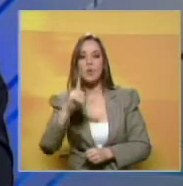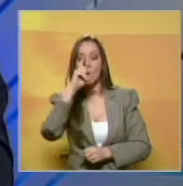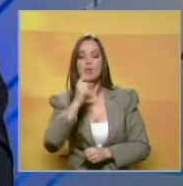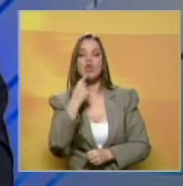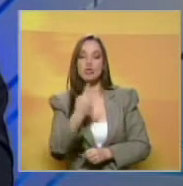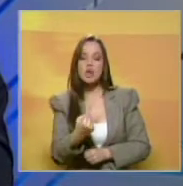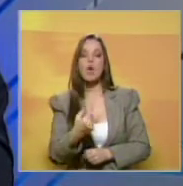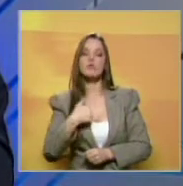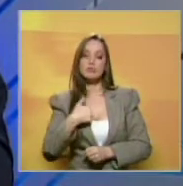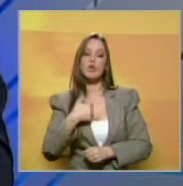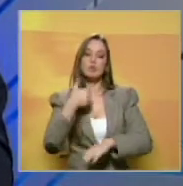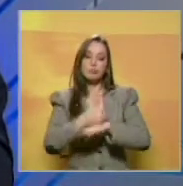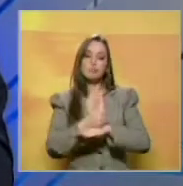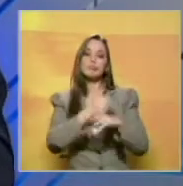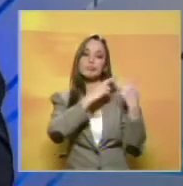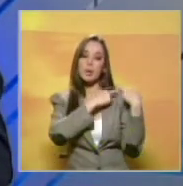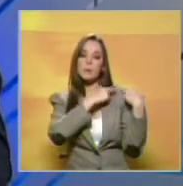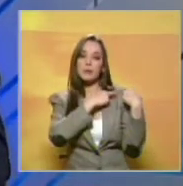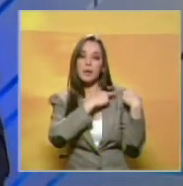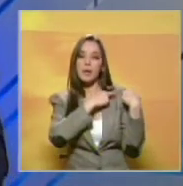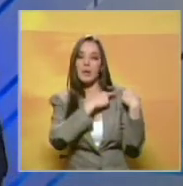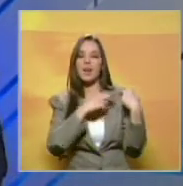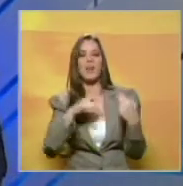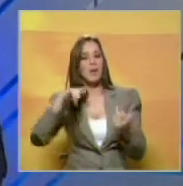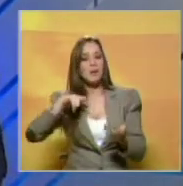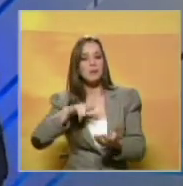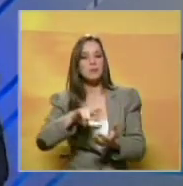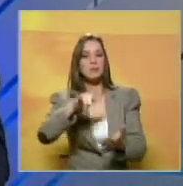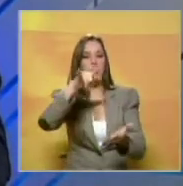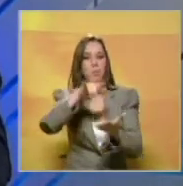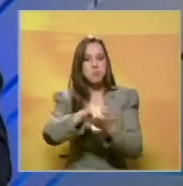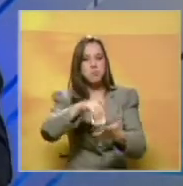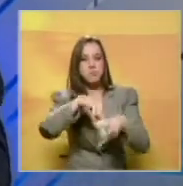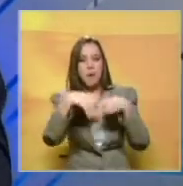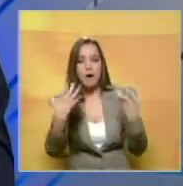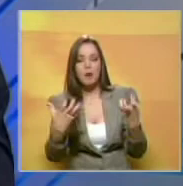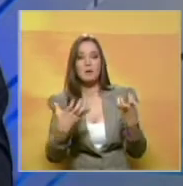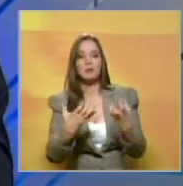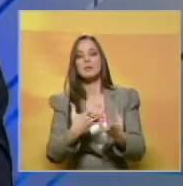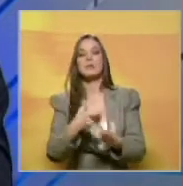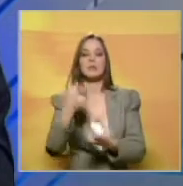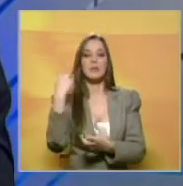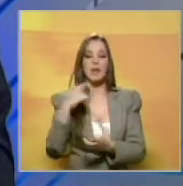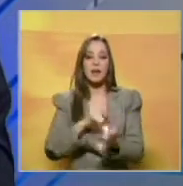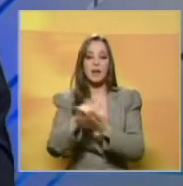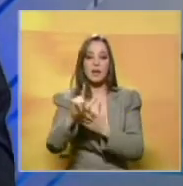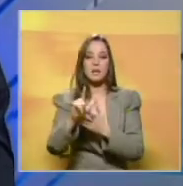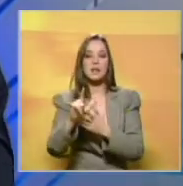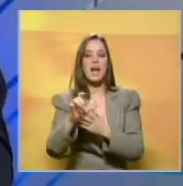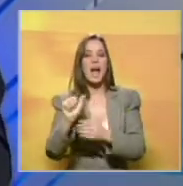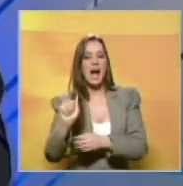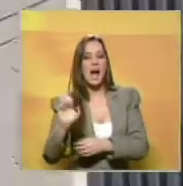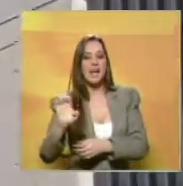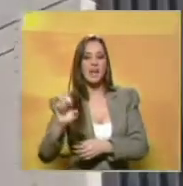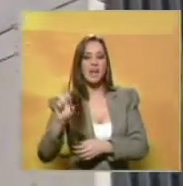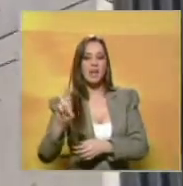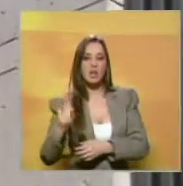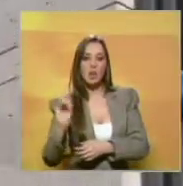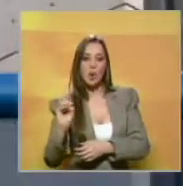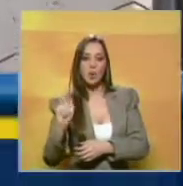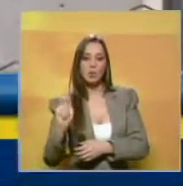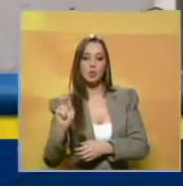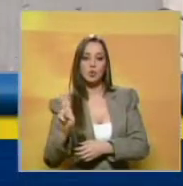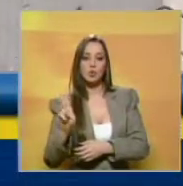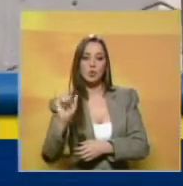tenido responsabilidad directa en el siniestro de la aeronave Cessna Caravan 208 de la aerolínea Aerotui. El suceso